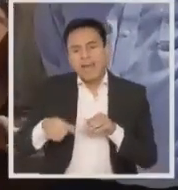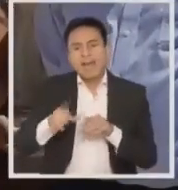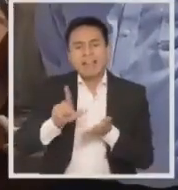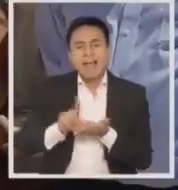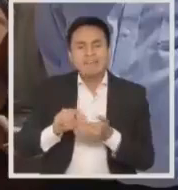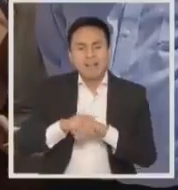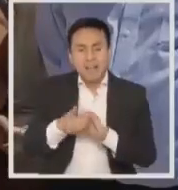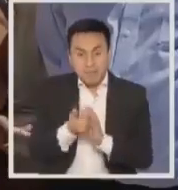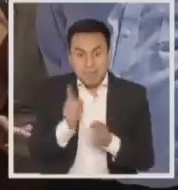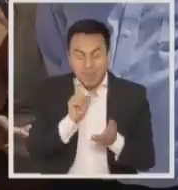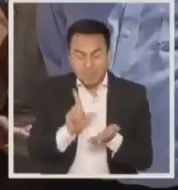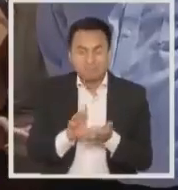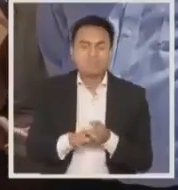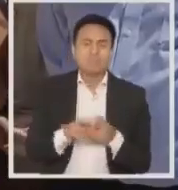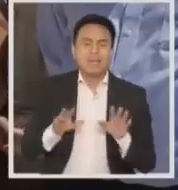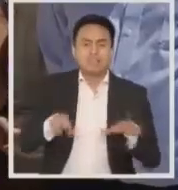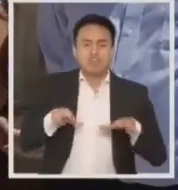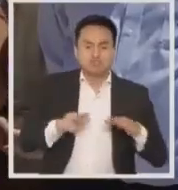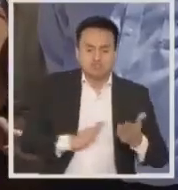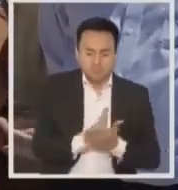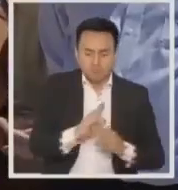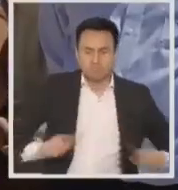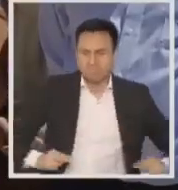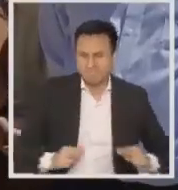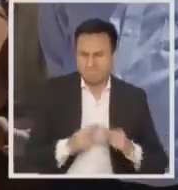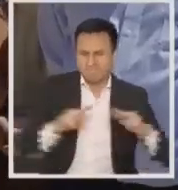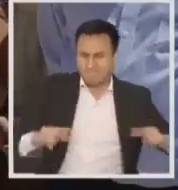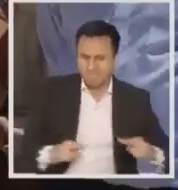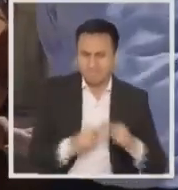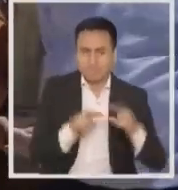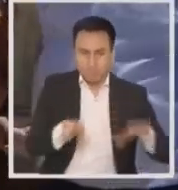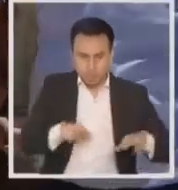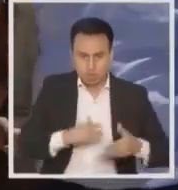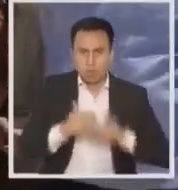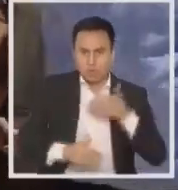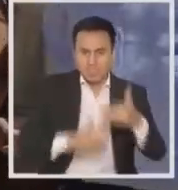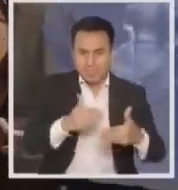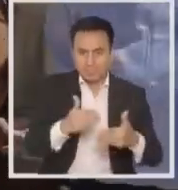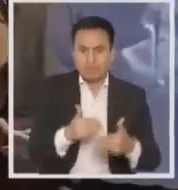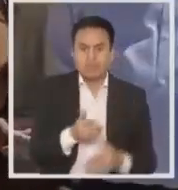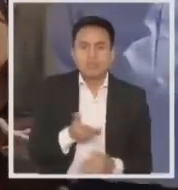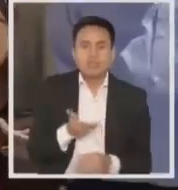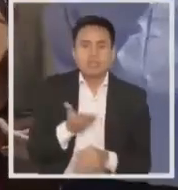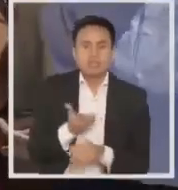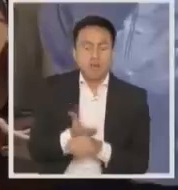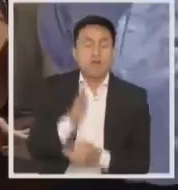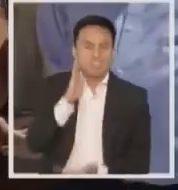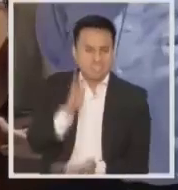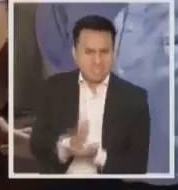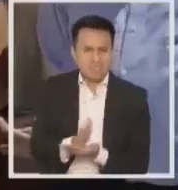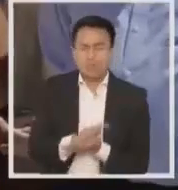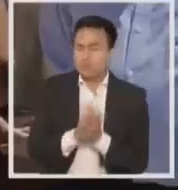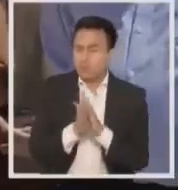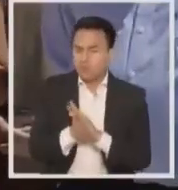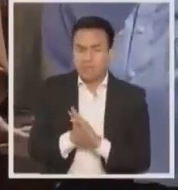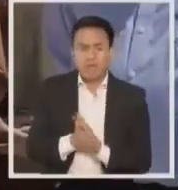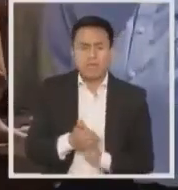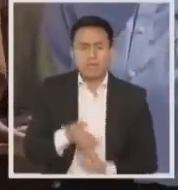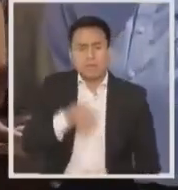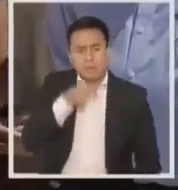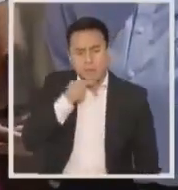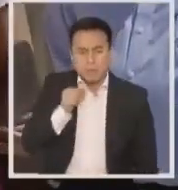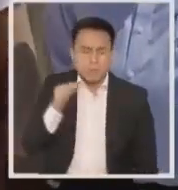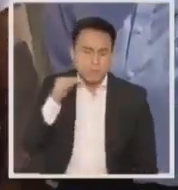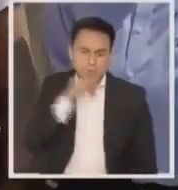18 las que están en proceso de instalación. Y he solicitado, exigido más bien, que se dé toda la premura